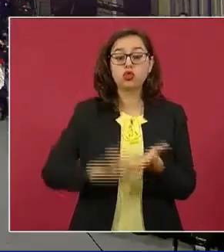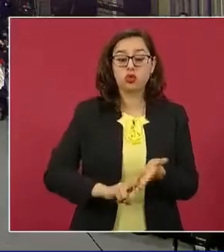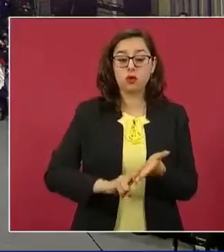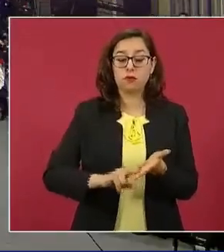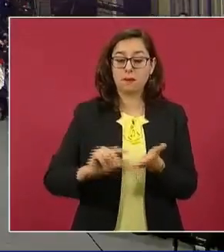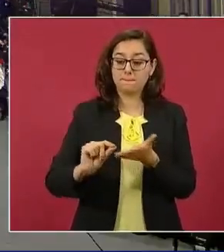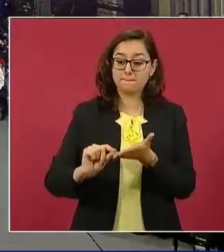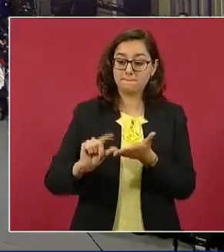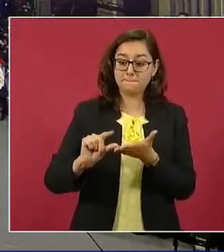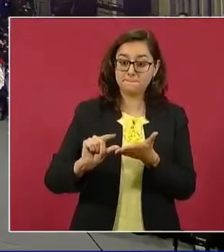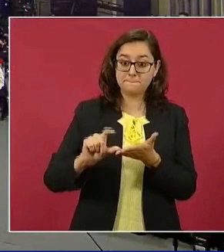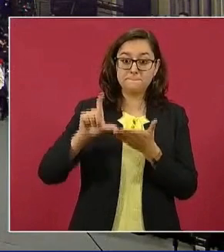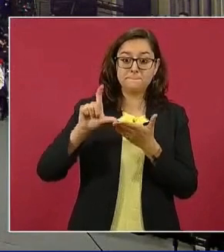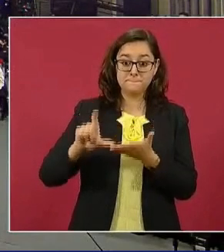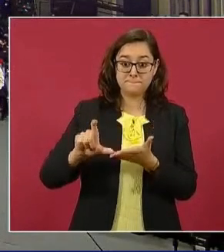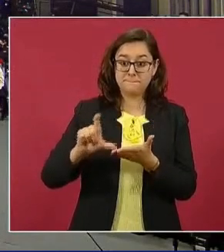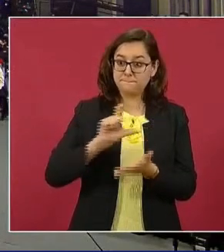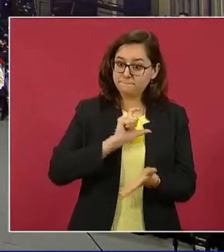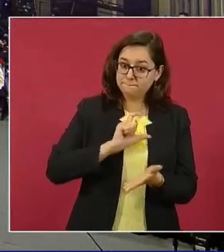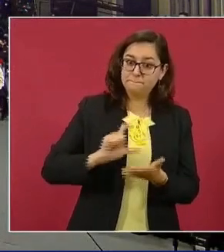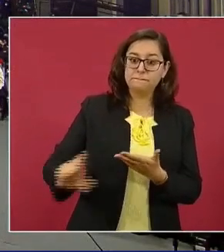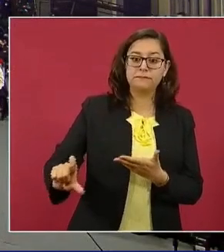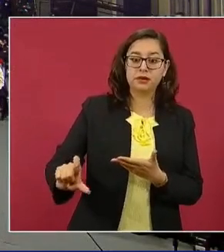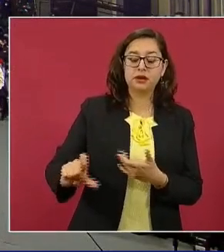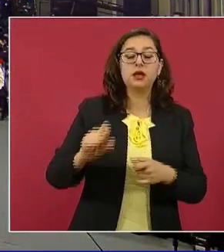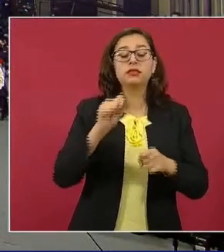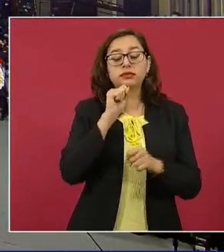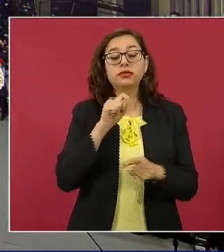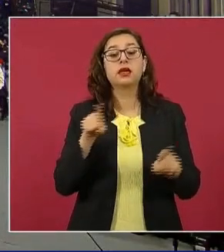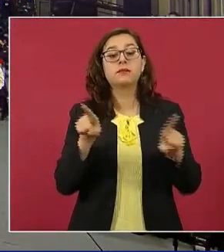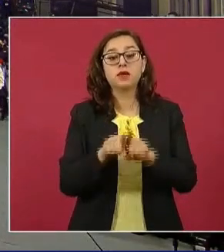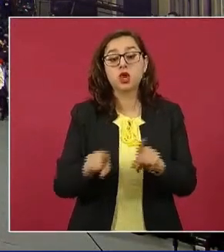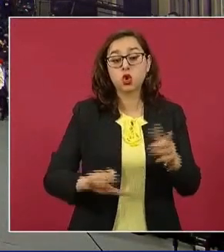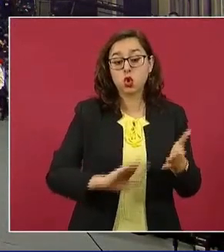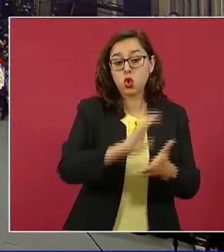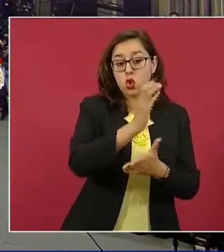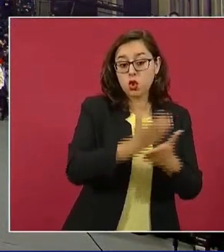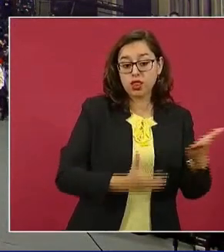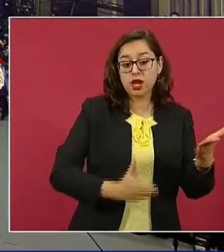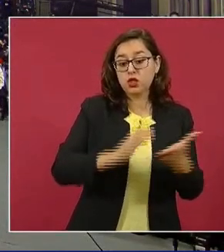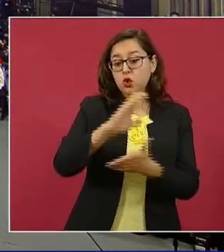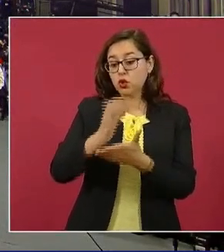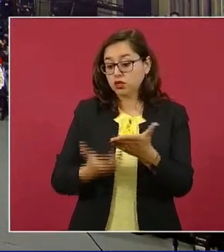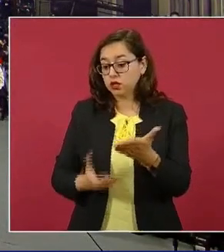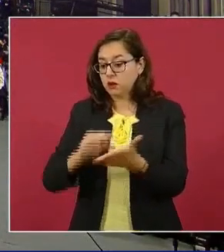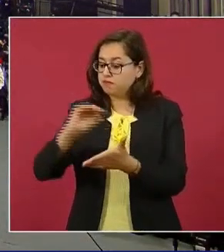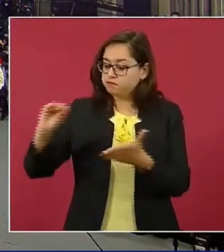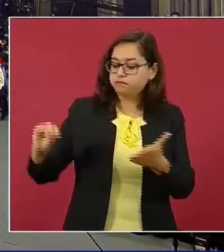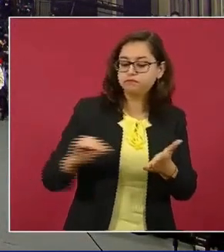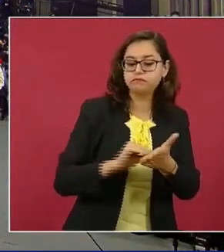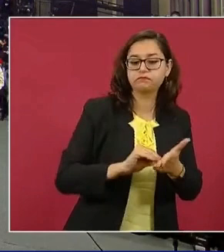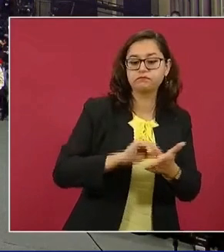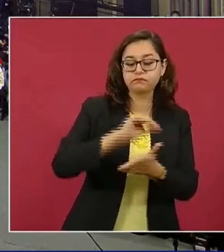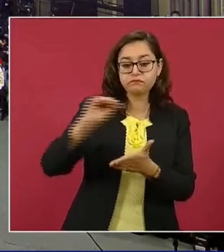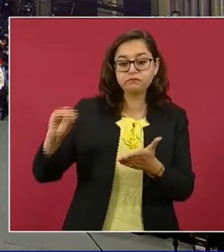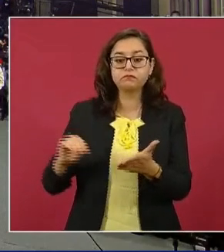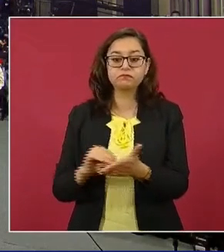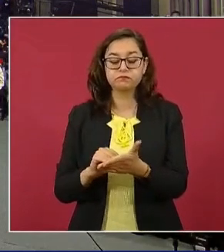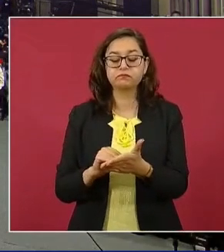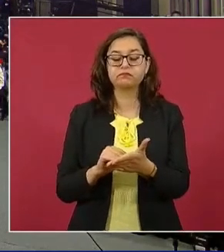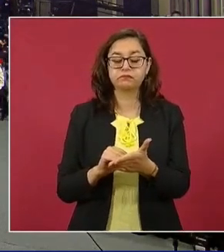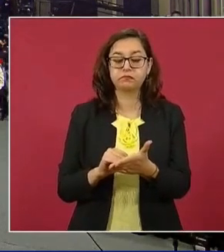y en los contratos han habido aumentos